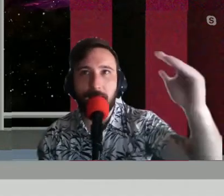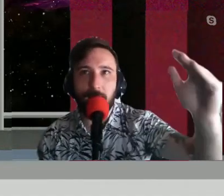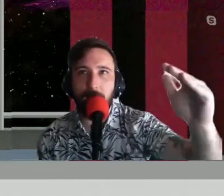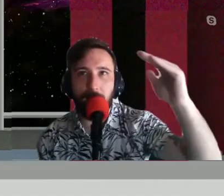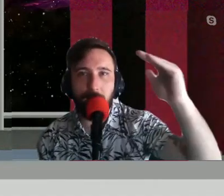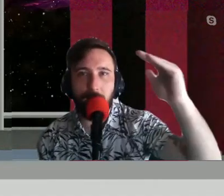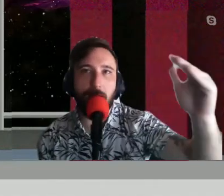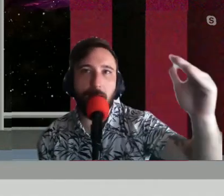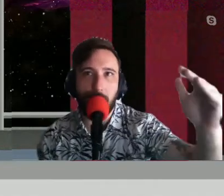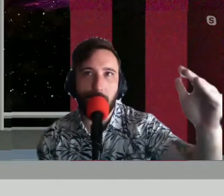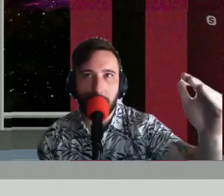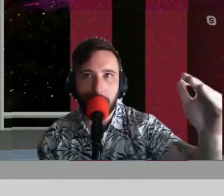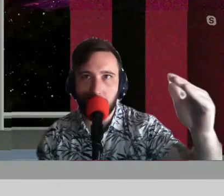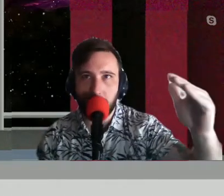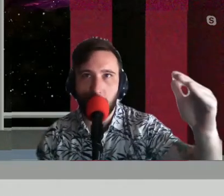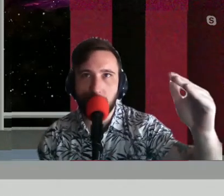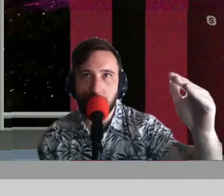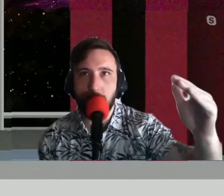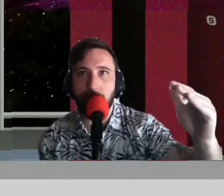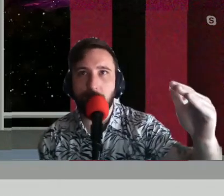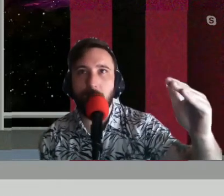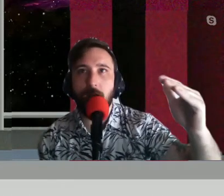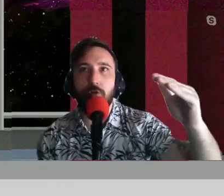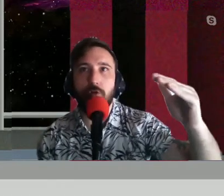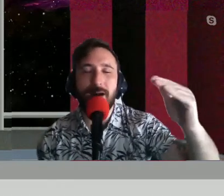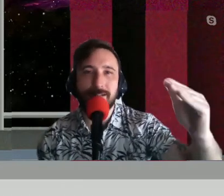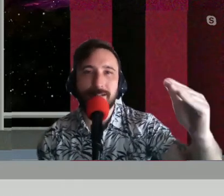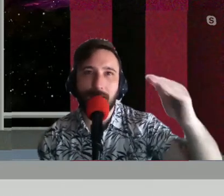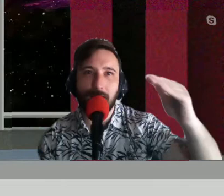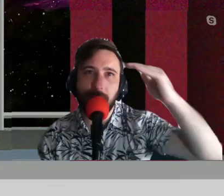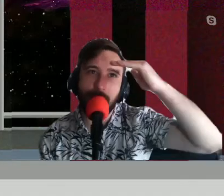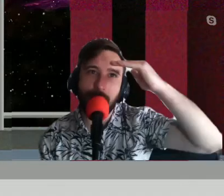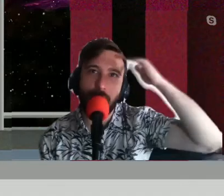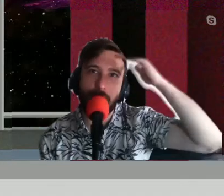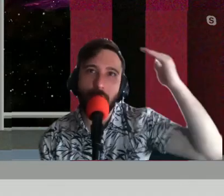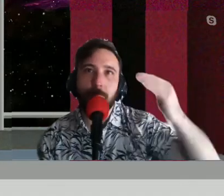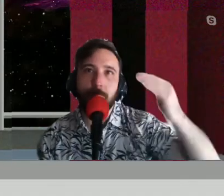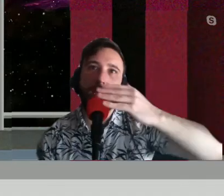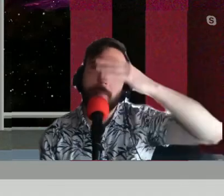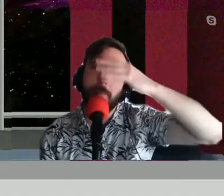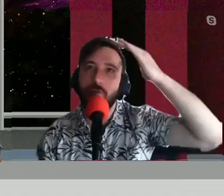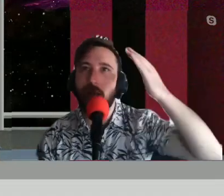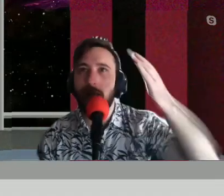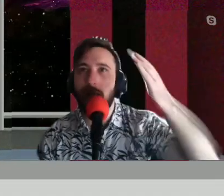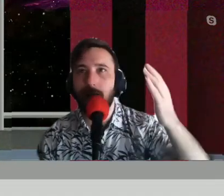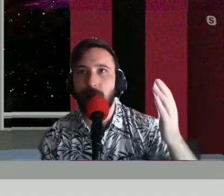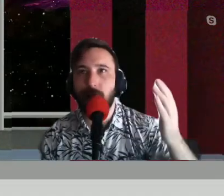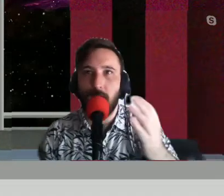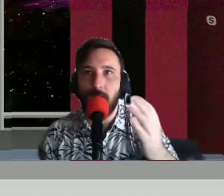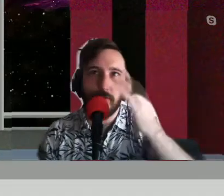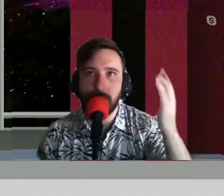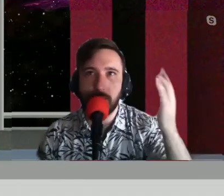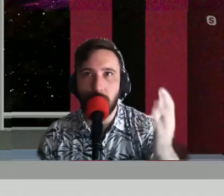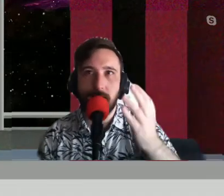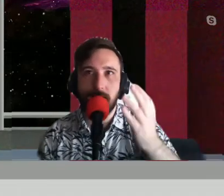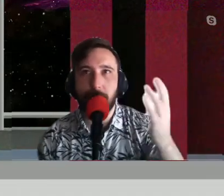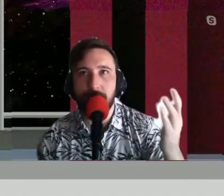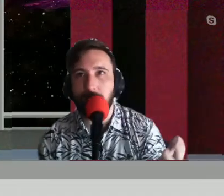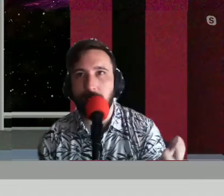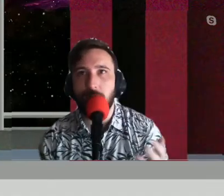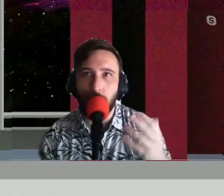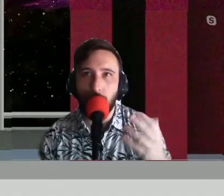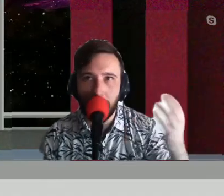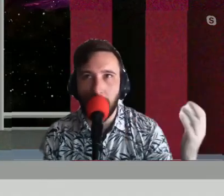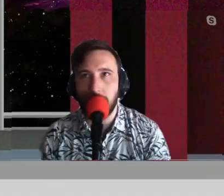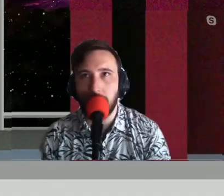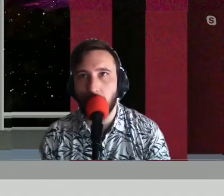se entienden no es más a criterio personal de los asesores y del presidente vieron como veníamos teniendo desde el año pasado